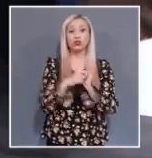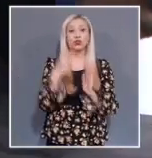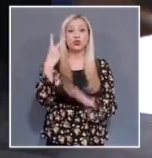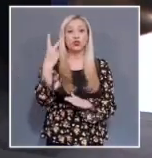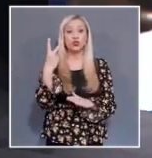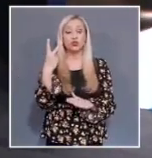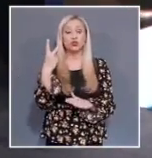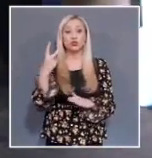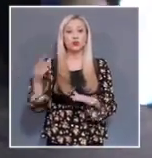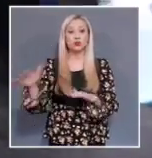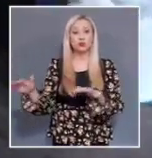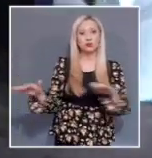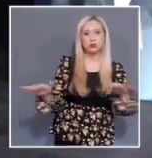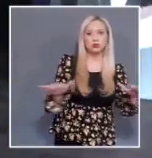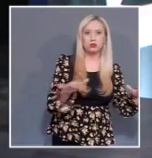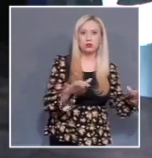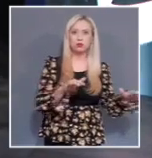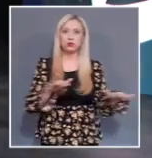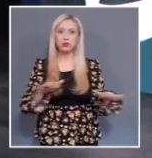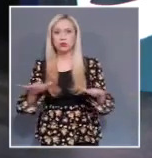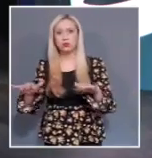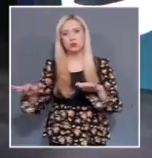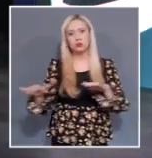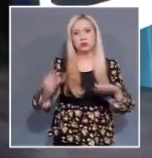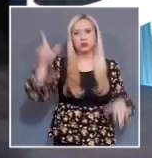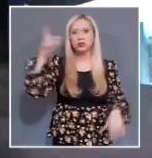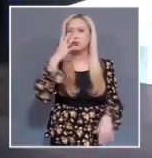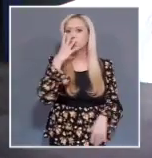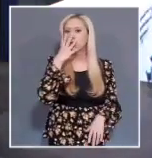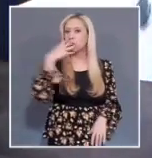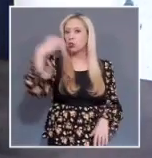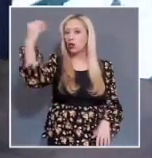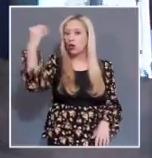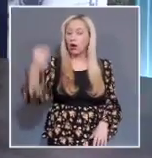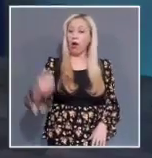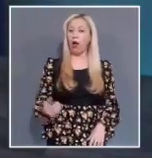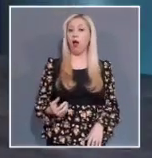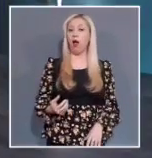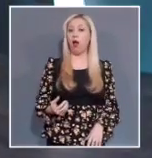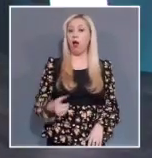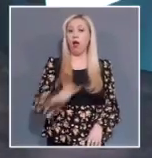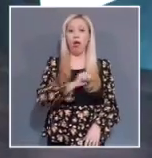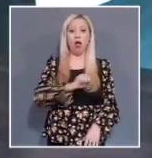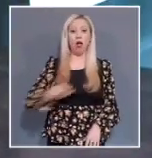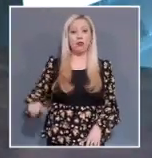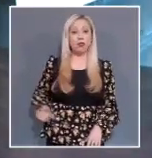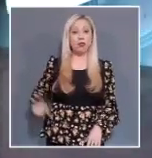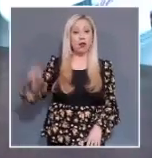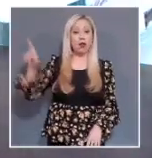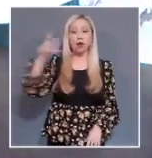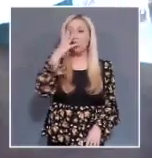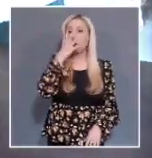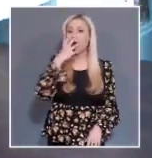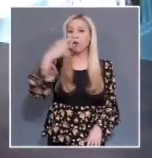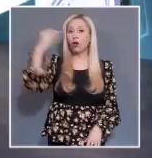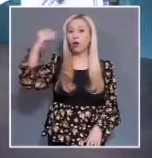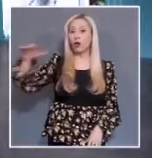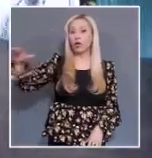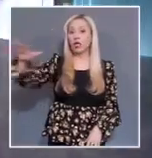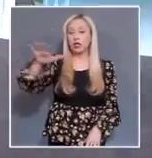El Servicio Sismológico Nacional precisó que el epicentro del microsismo fue al noroeste de la alcaldía. Vamos a